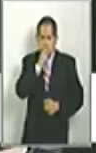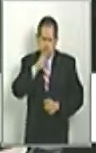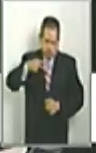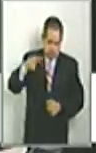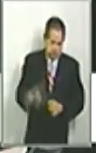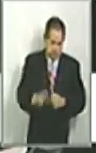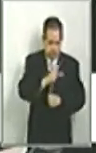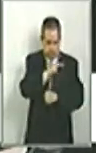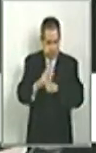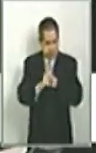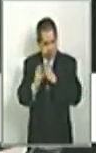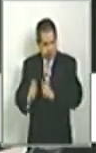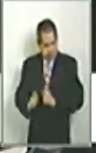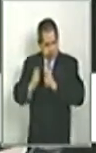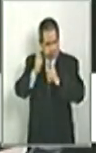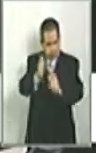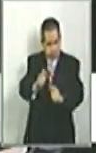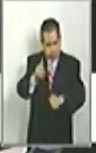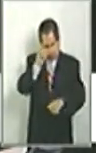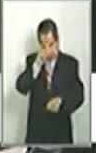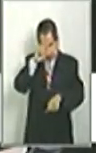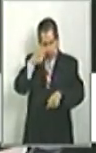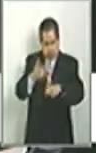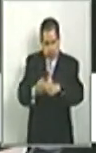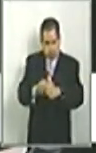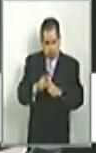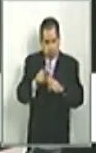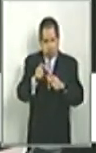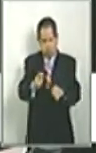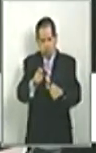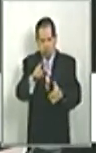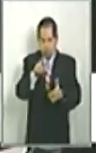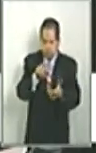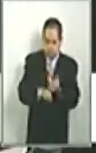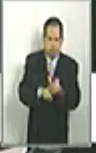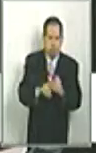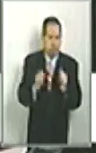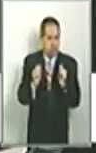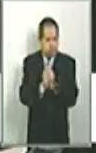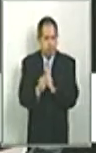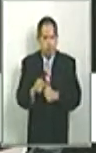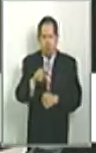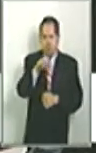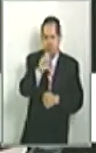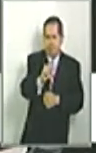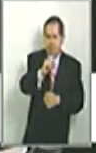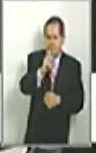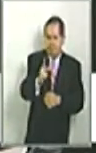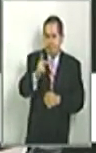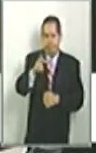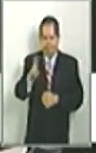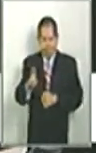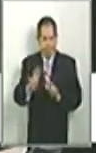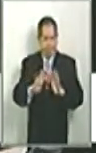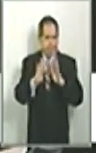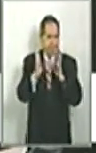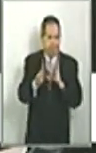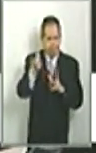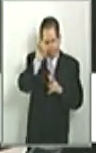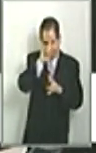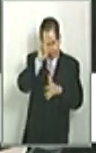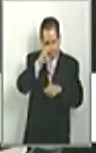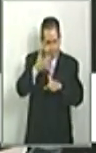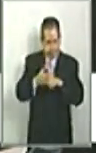patrióticamente el cargo que se les ha conferido de consejeros honorarios del Consejo